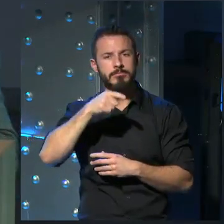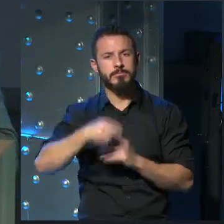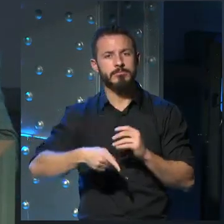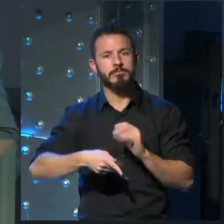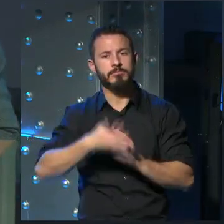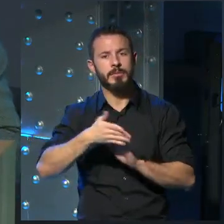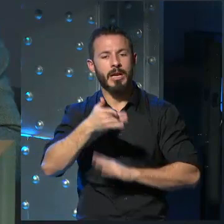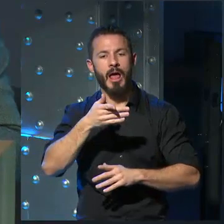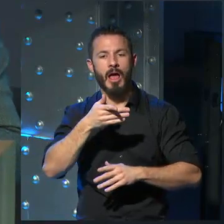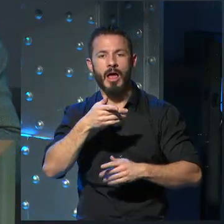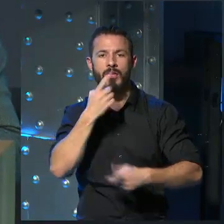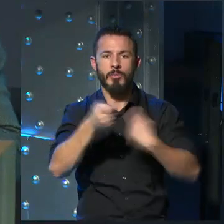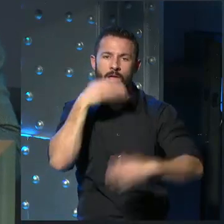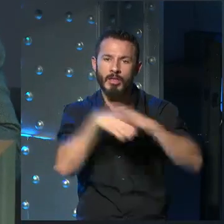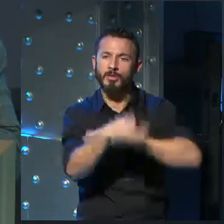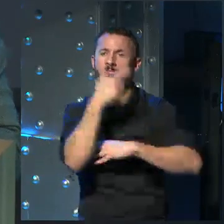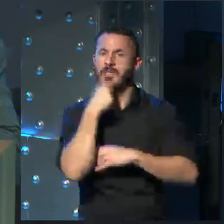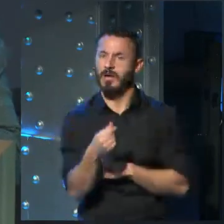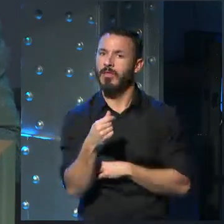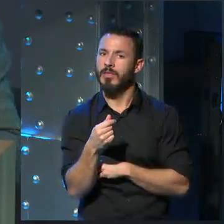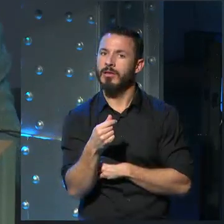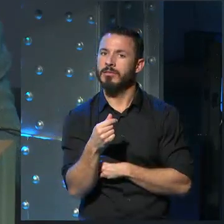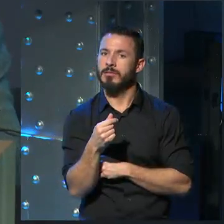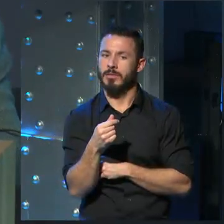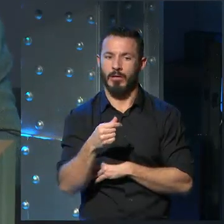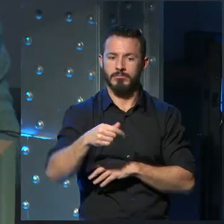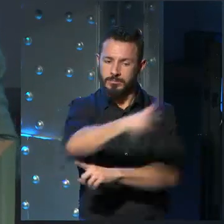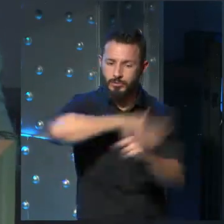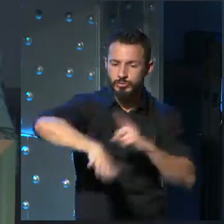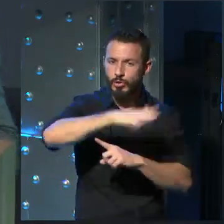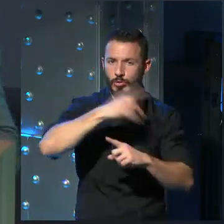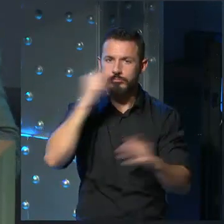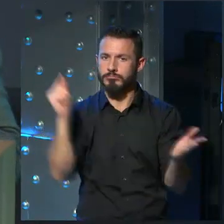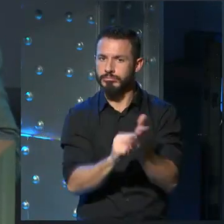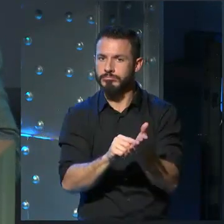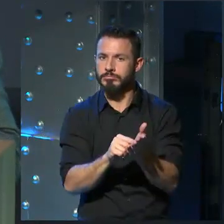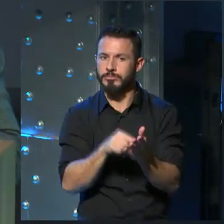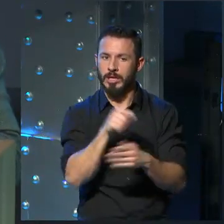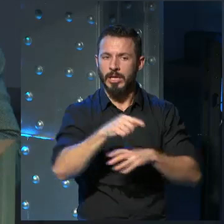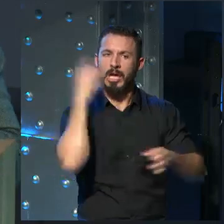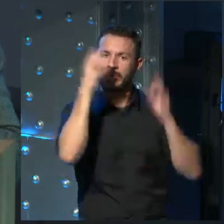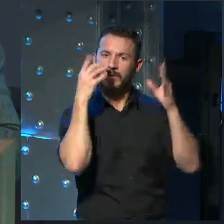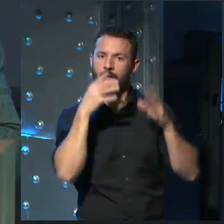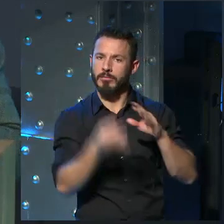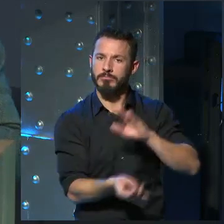a la información del entorno inmediato donde se tiene que producir la actividad.